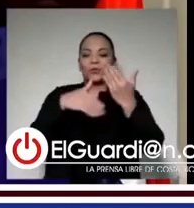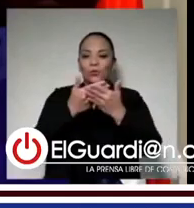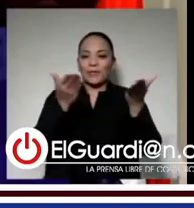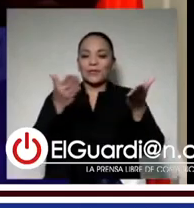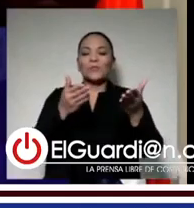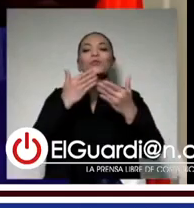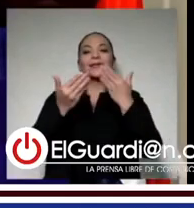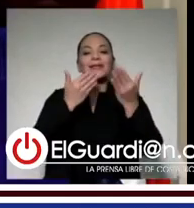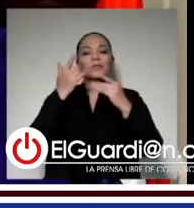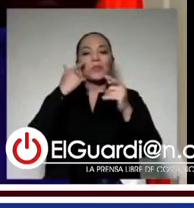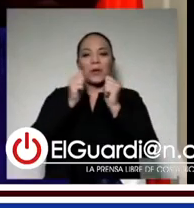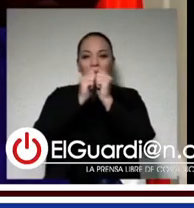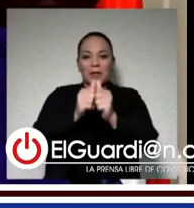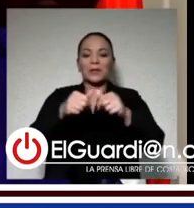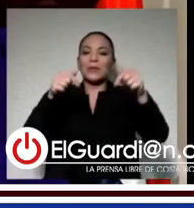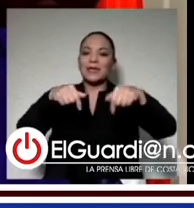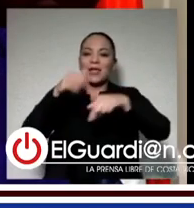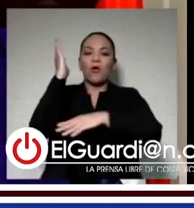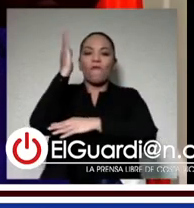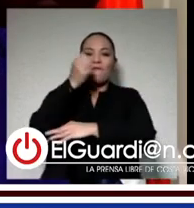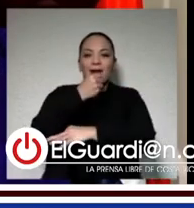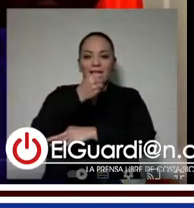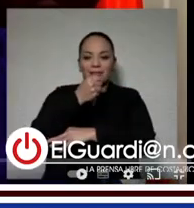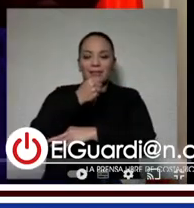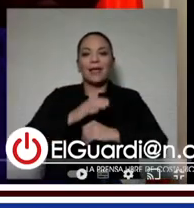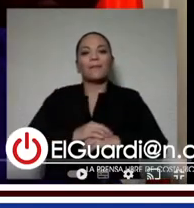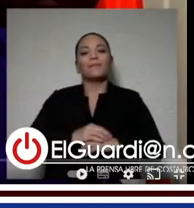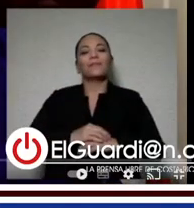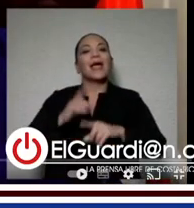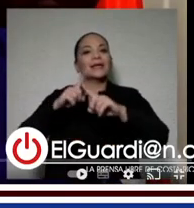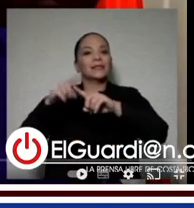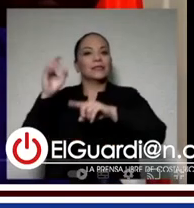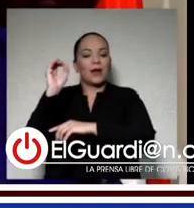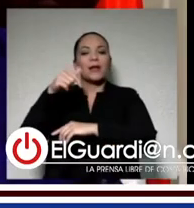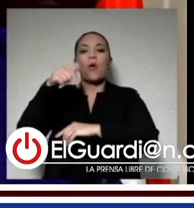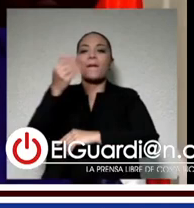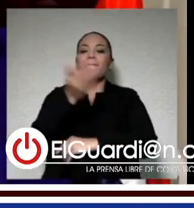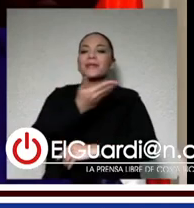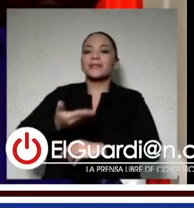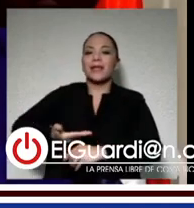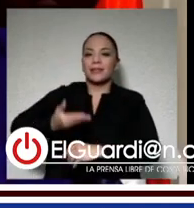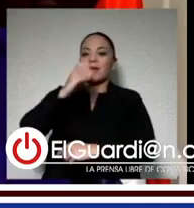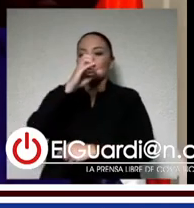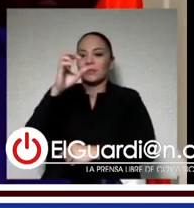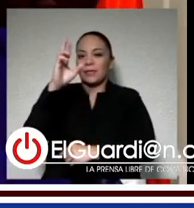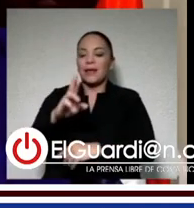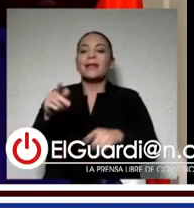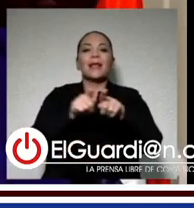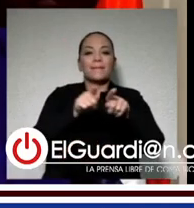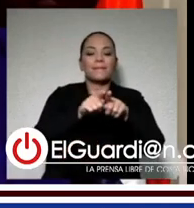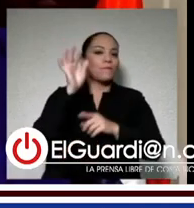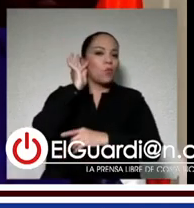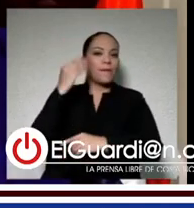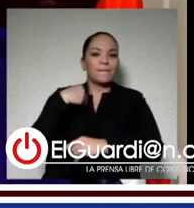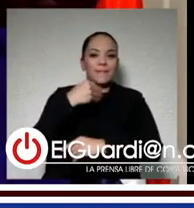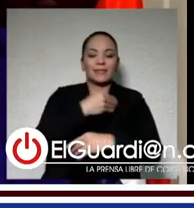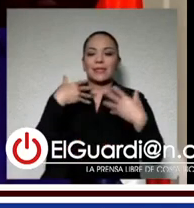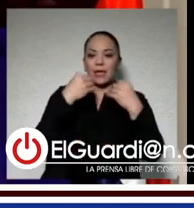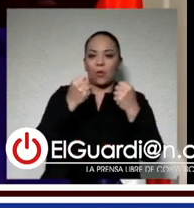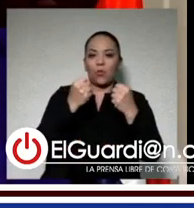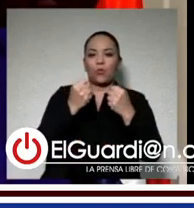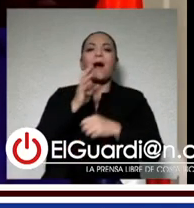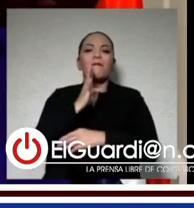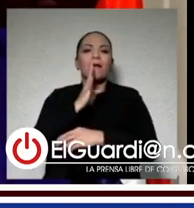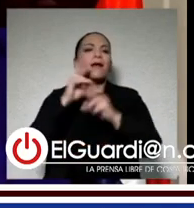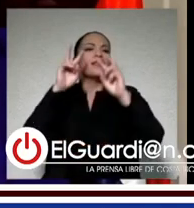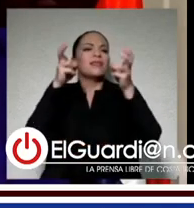Muchas gracias por acompañarnos en esta conferencia de prensa extraordinaria en la que el presidente de la República y también la ministra de Salud se referirán a los